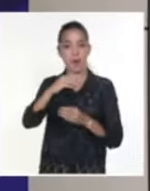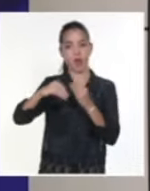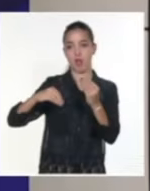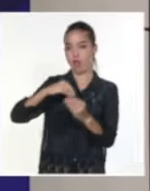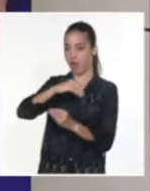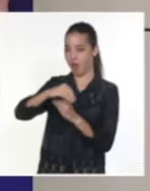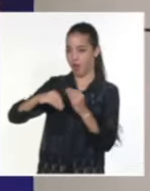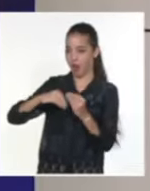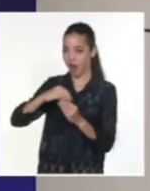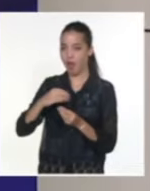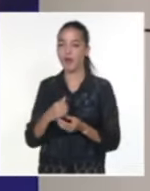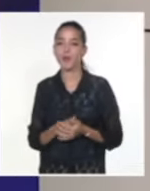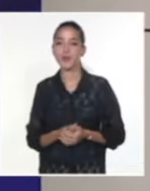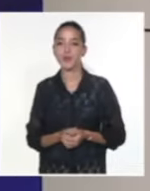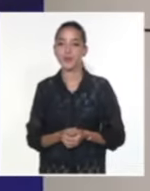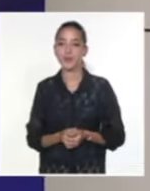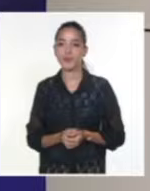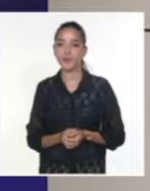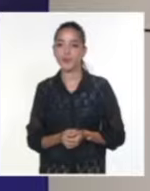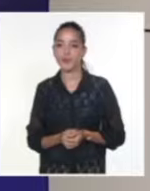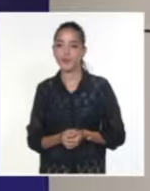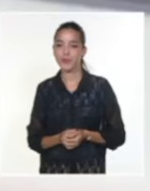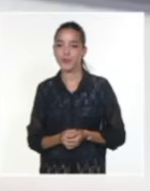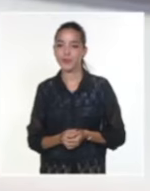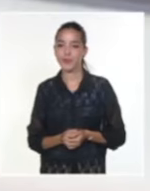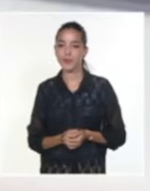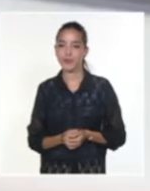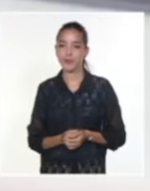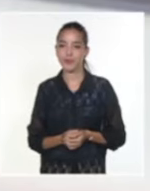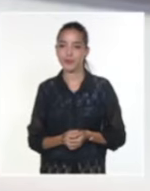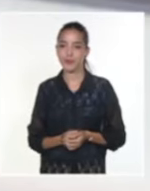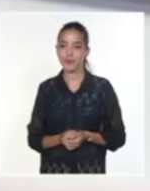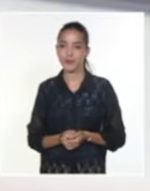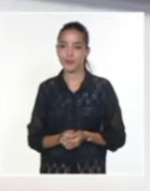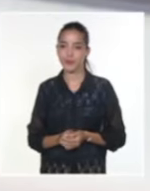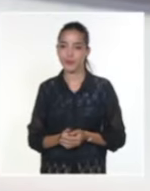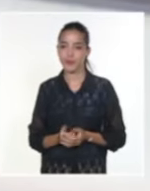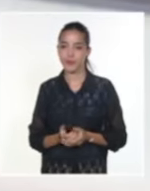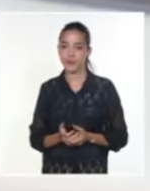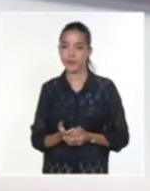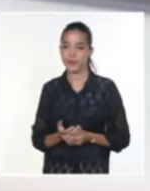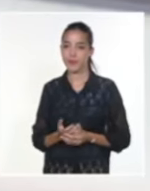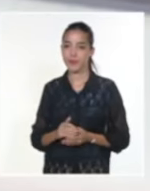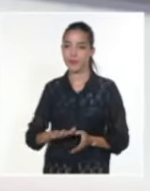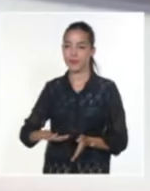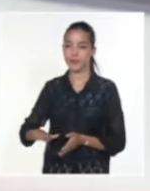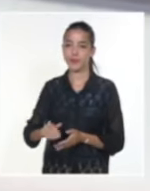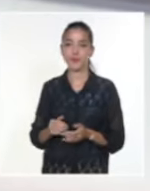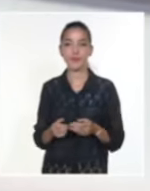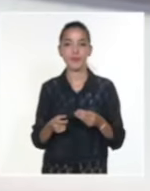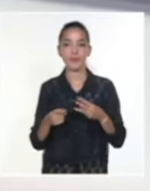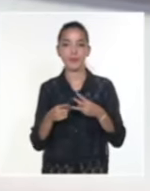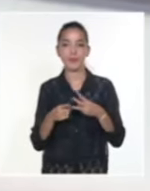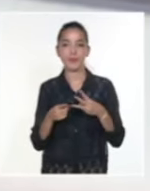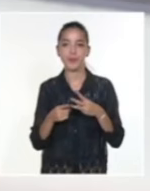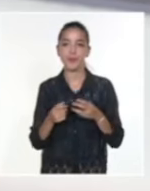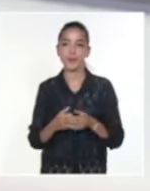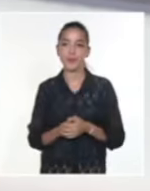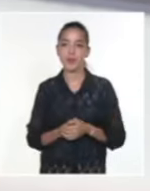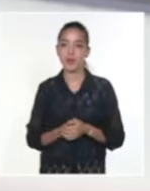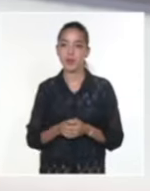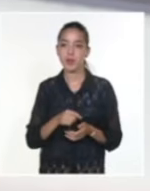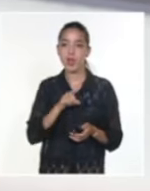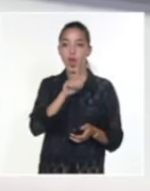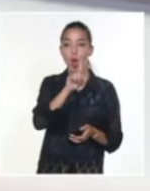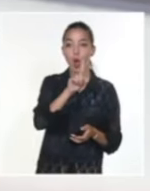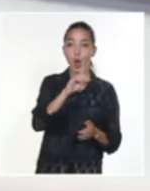no ha generado en Asia el mismo apoyo que tiene en Occidente. Y más de 1 millón de personas han abandonado la ciudad de Rafah,